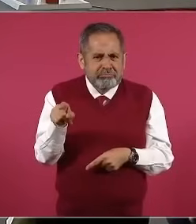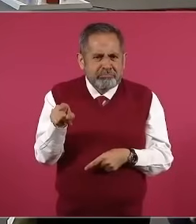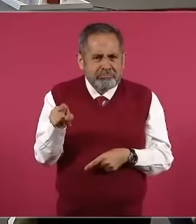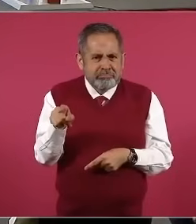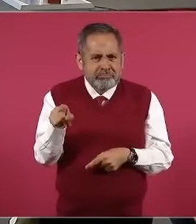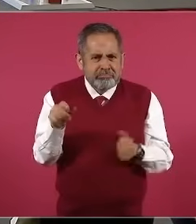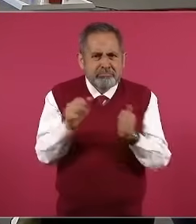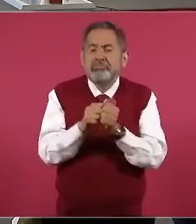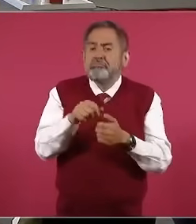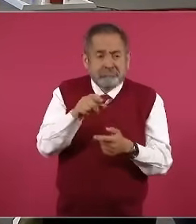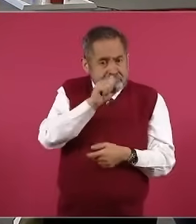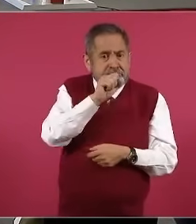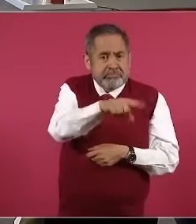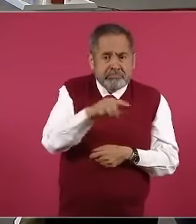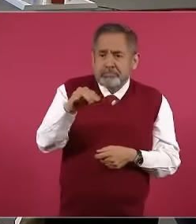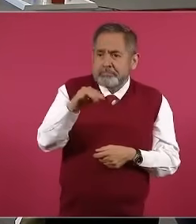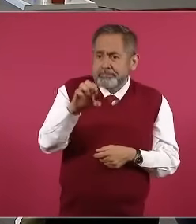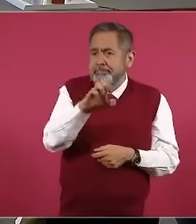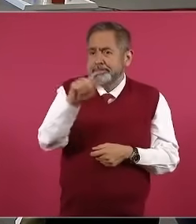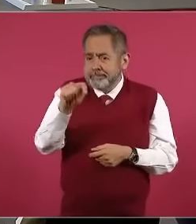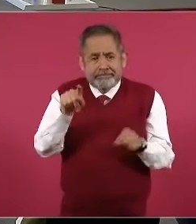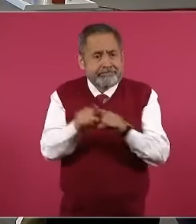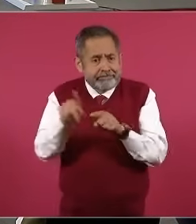con MIT.